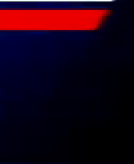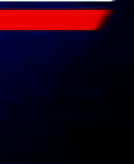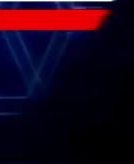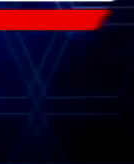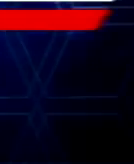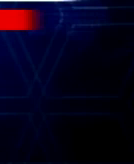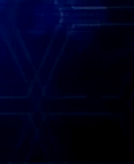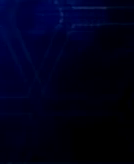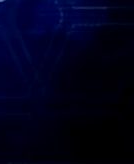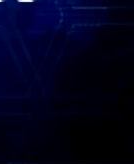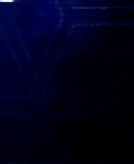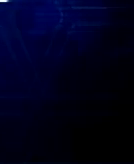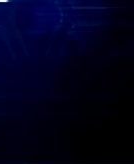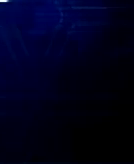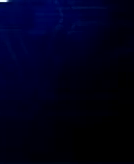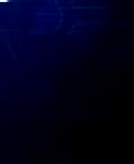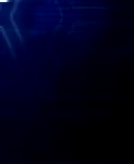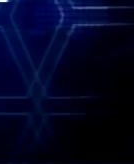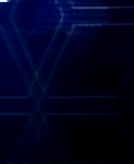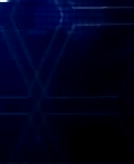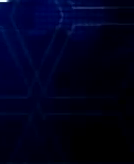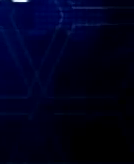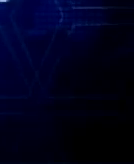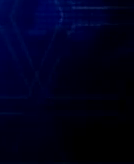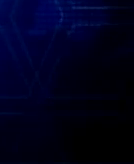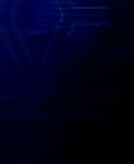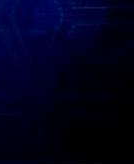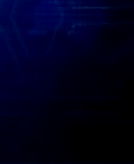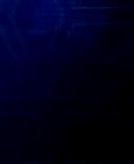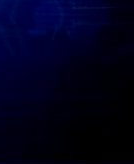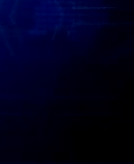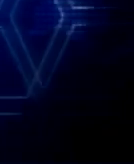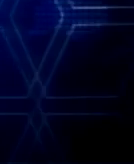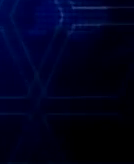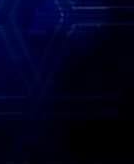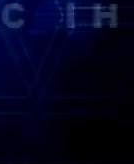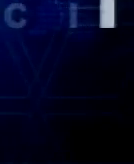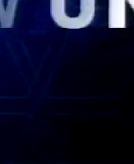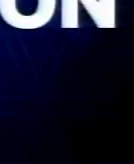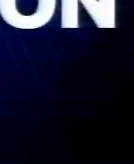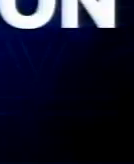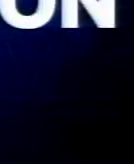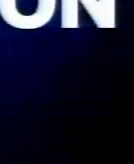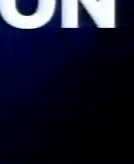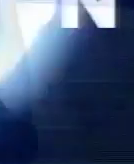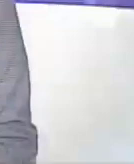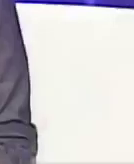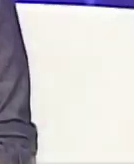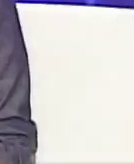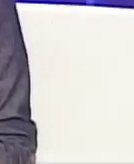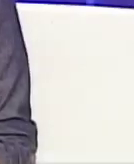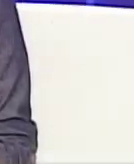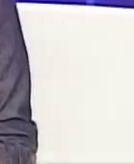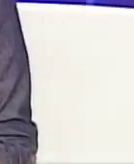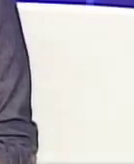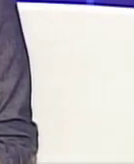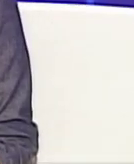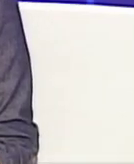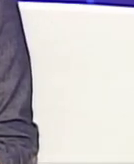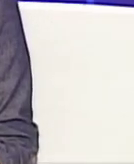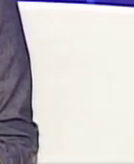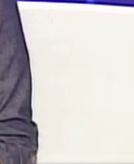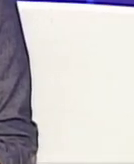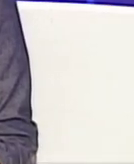Entrevista Venevisión. Líder en opinión. Por tu canal independiente, Venevisión. Bienvenidos a